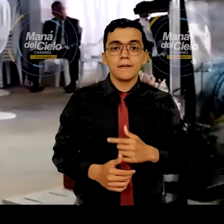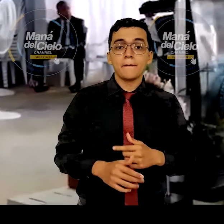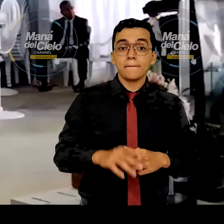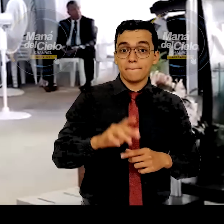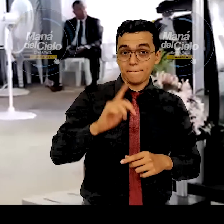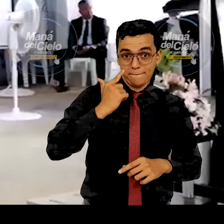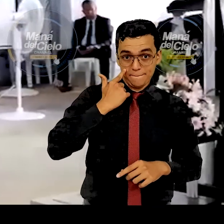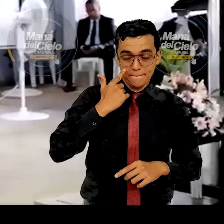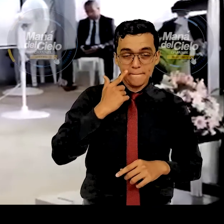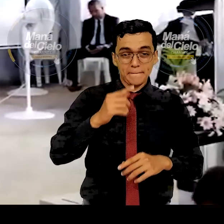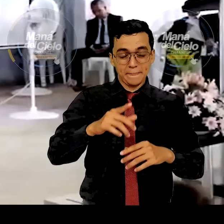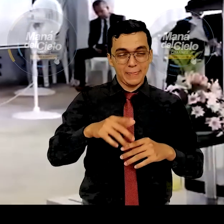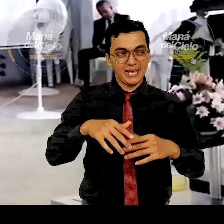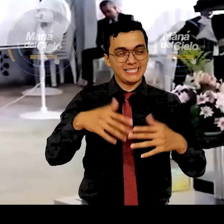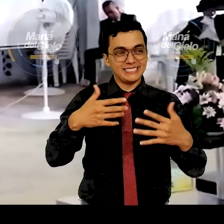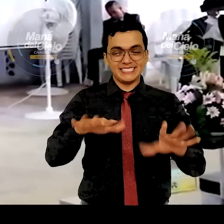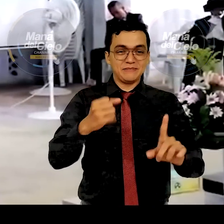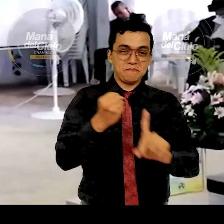futuro.